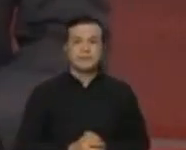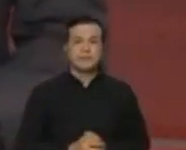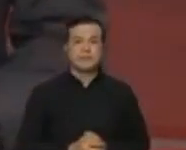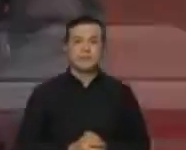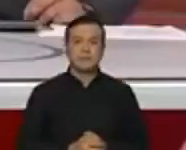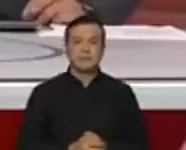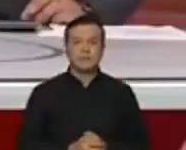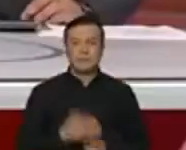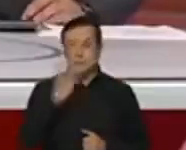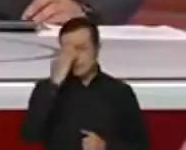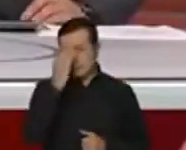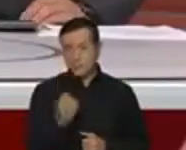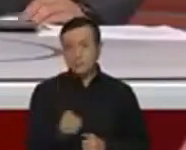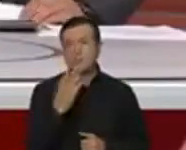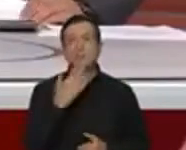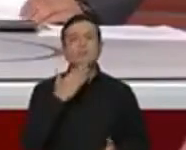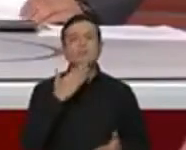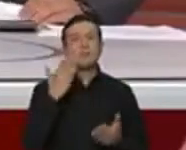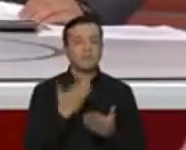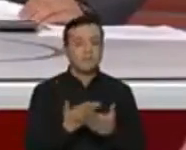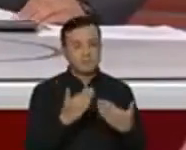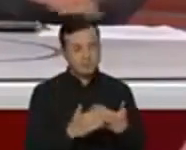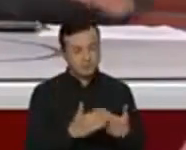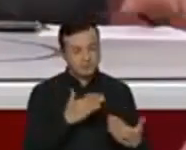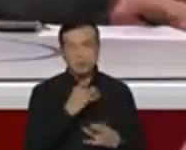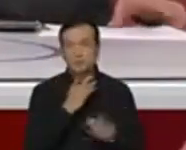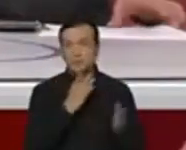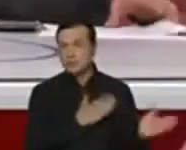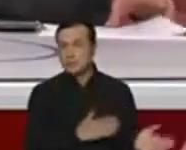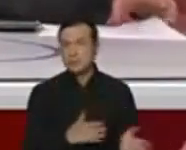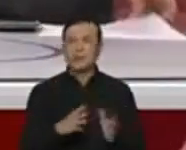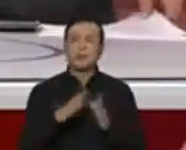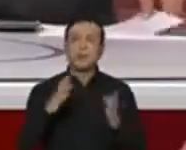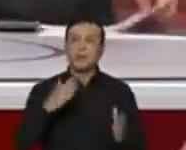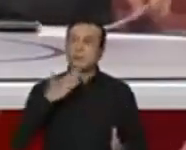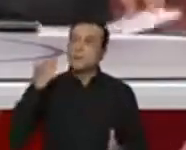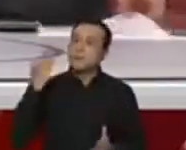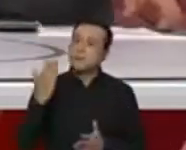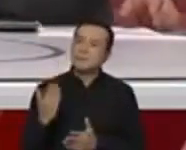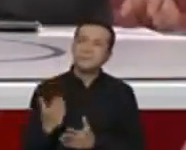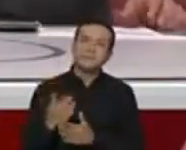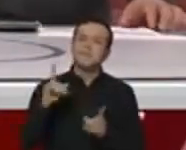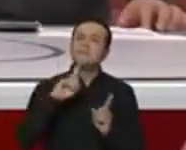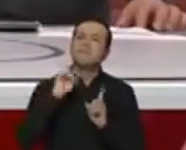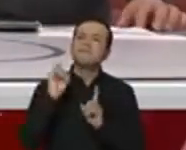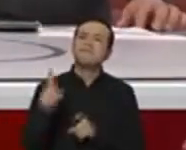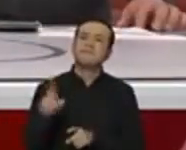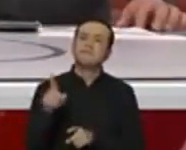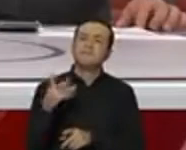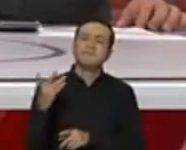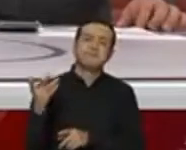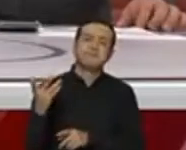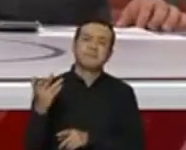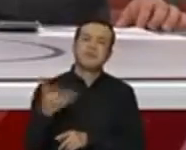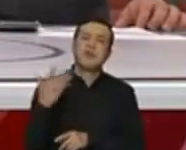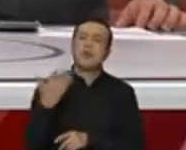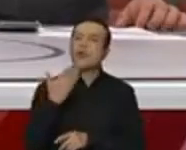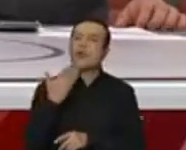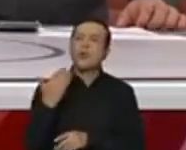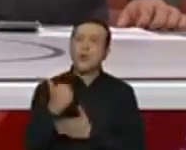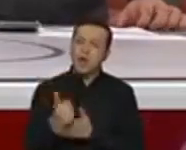Buen día. Muchísimas gracias por la invitación. Muy gentil. Muchas gracias a usted. Bueno, ¿en qué consiste esta facilidad y